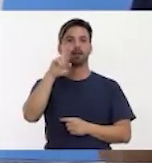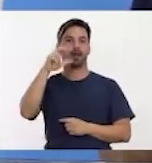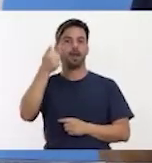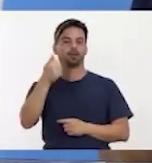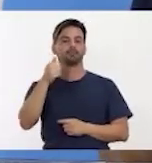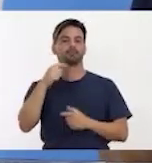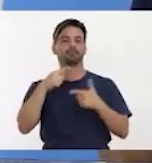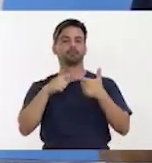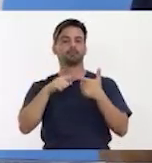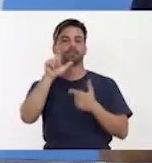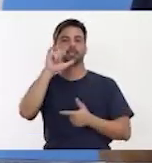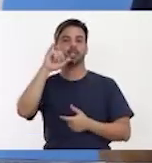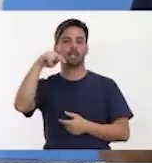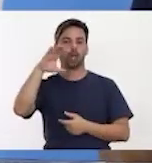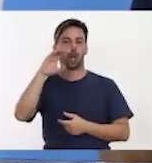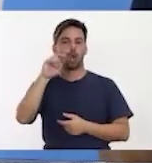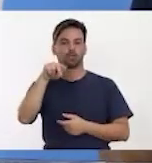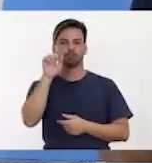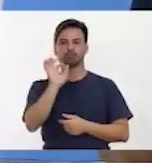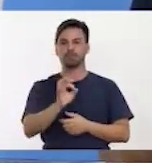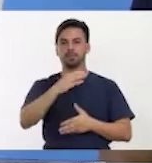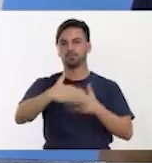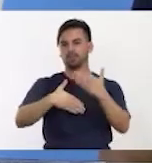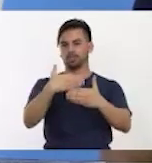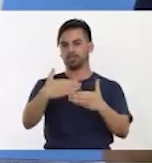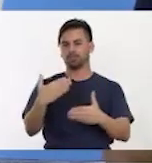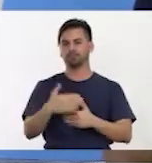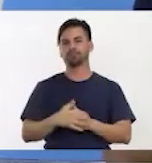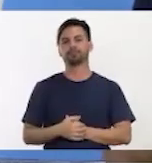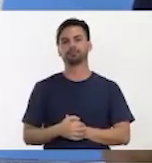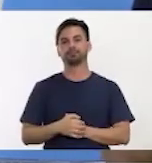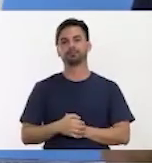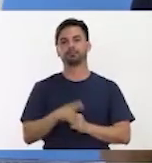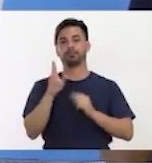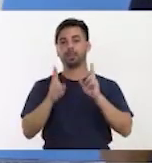que jugó Abraham Lincoln en este proceso.